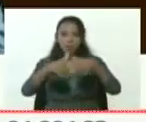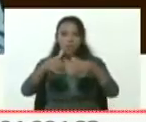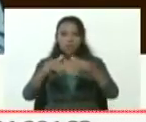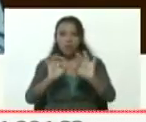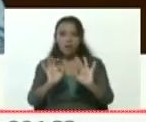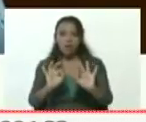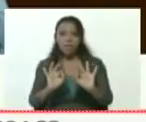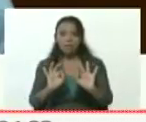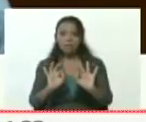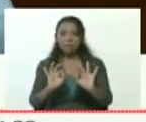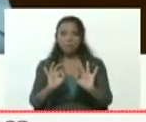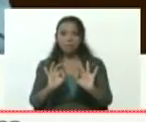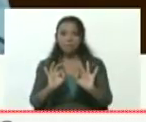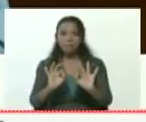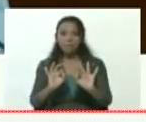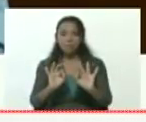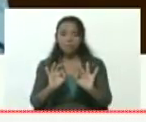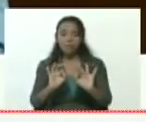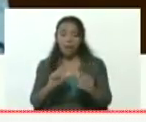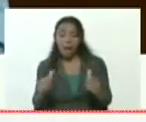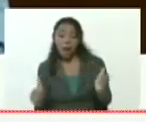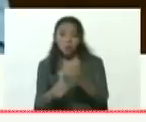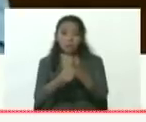como ciudadano.